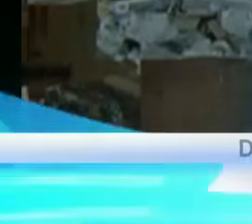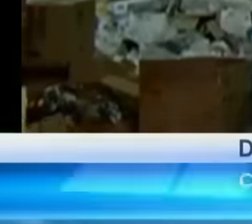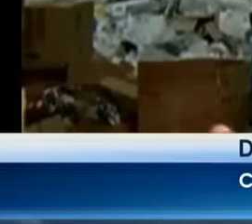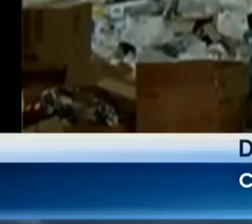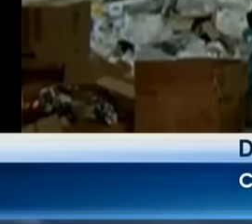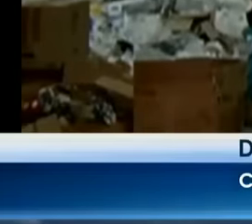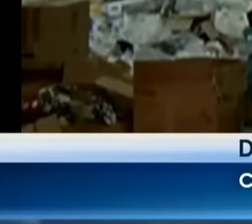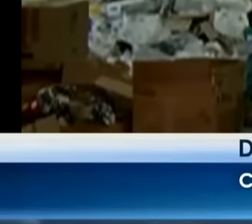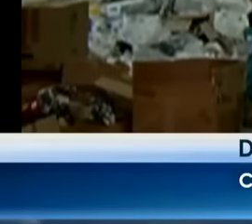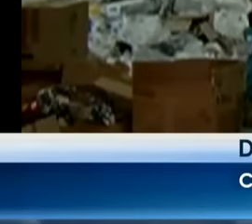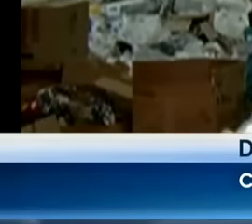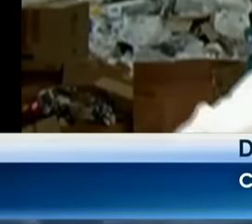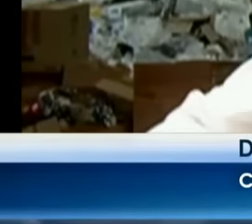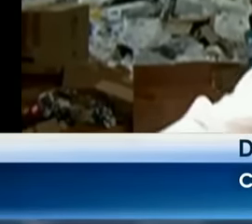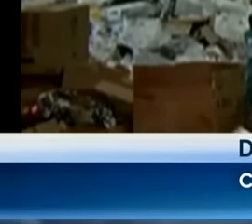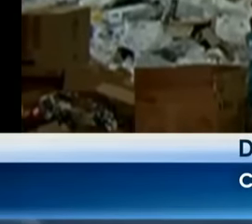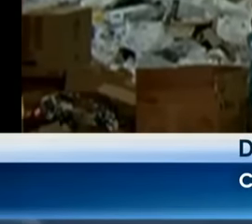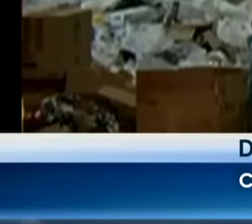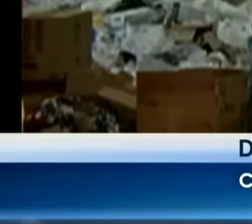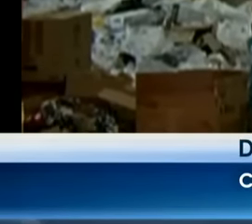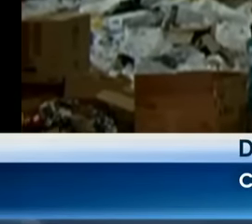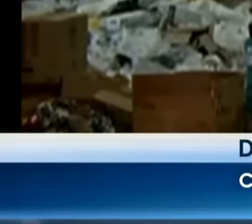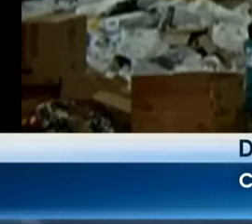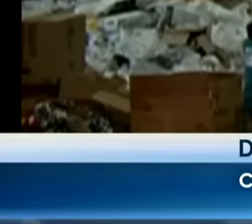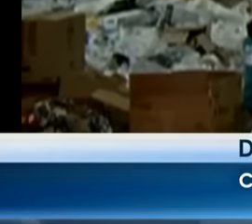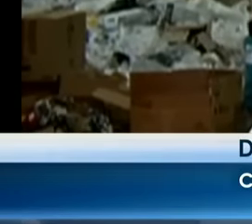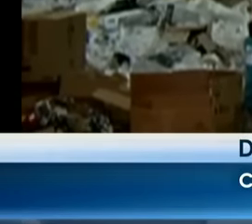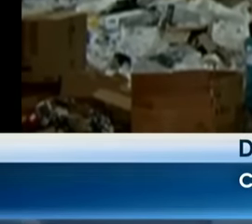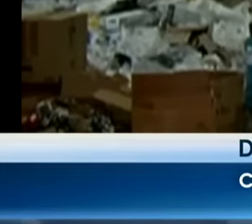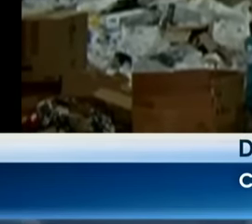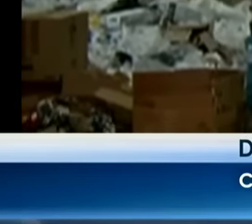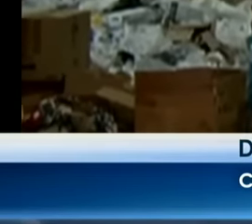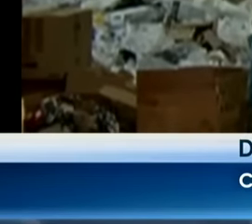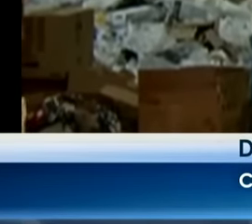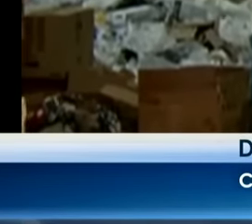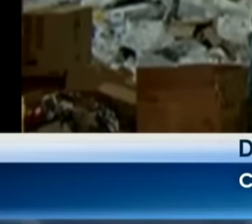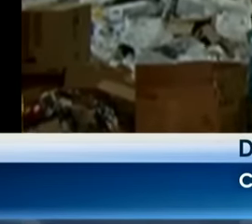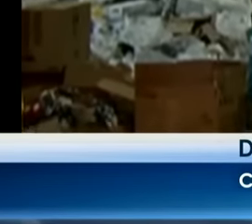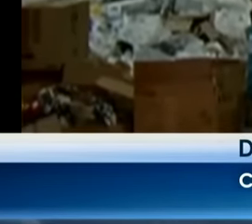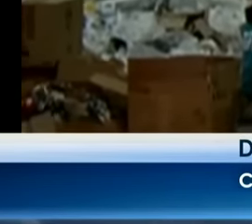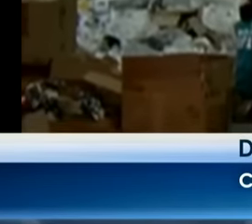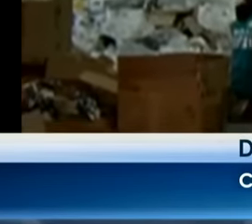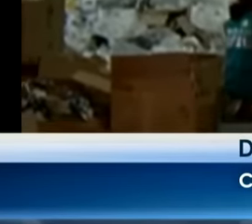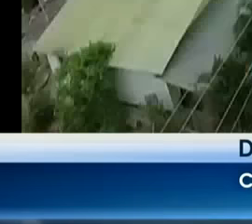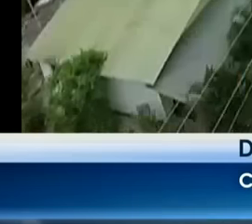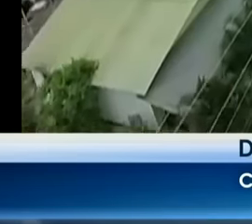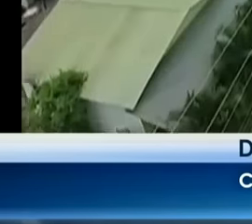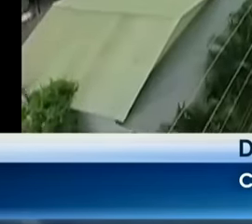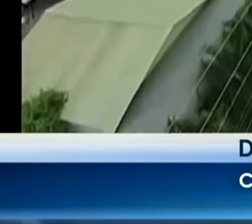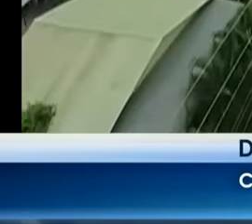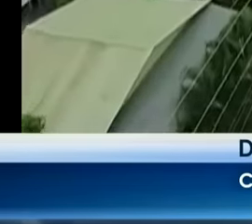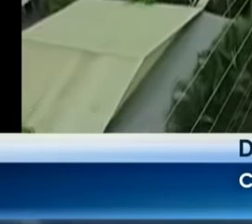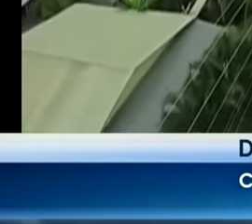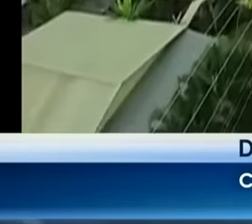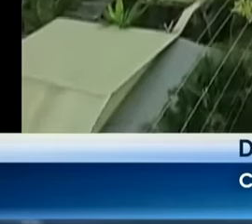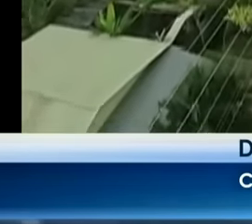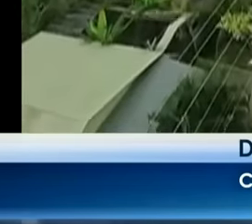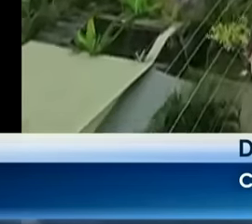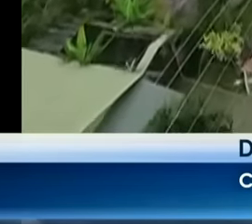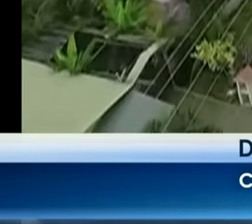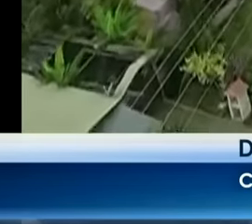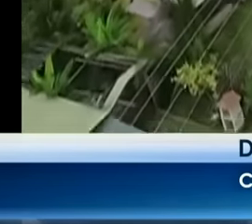de recepción de material, luego armar los kits y embarcar a los carros. Necesitamos muchos voluntarios. Hasta el momento, más